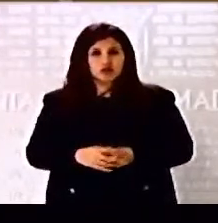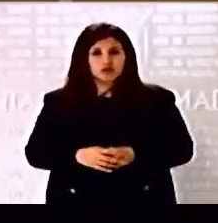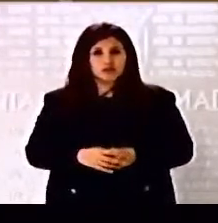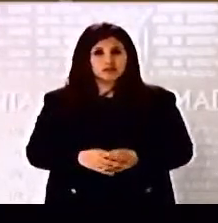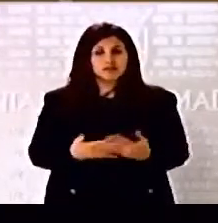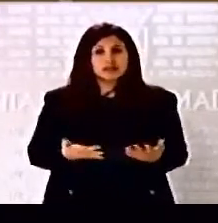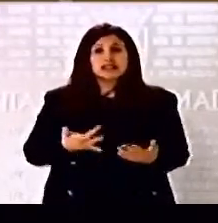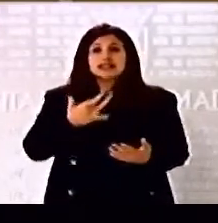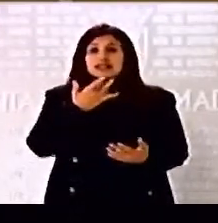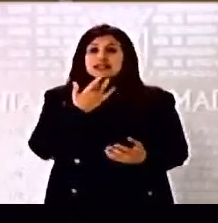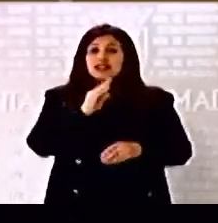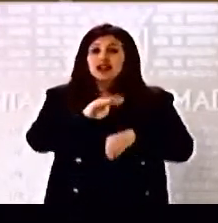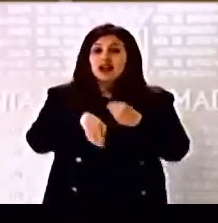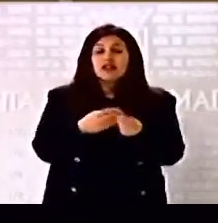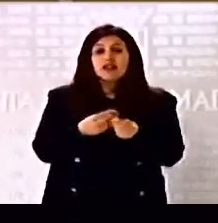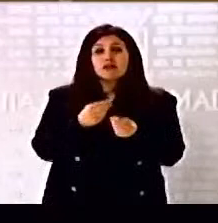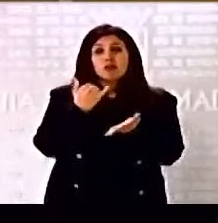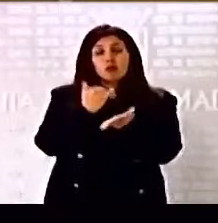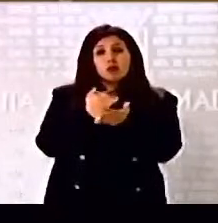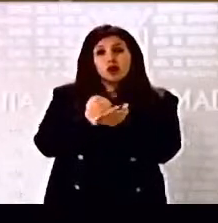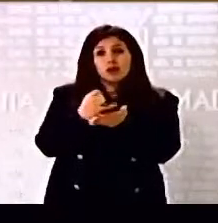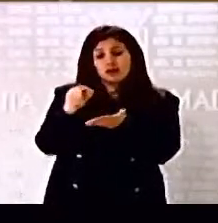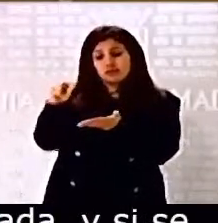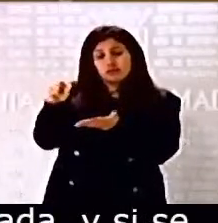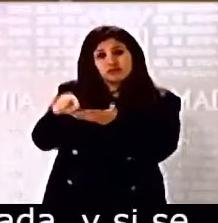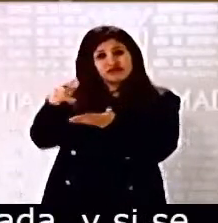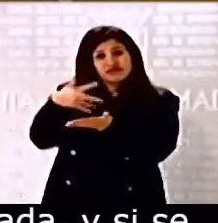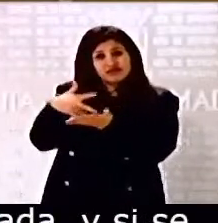y si se utilizan test de antígeno,